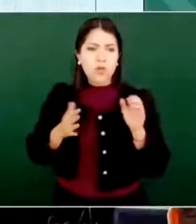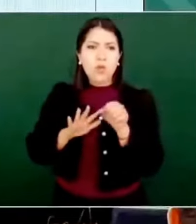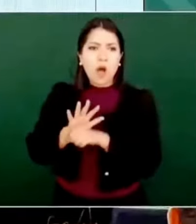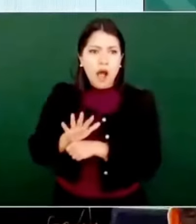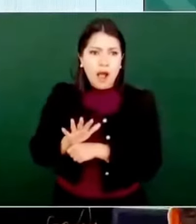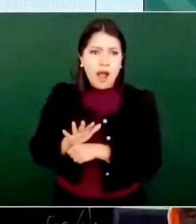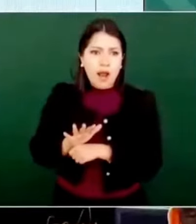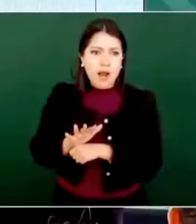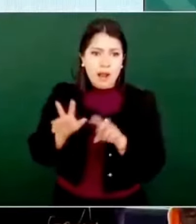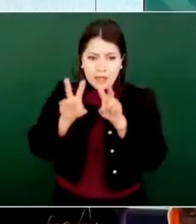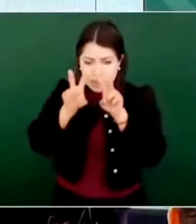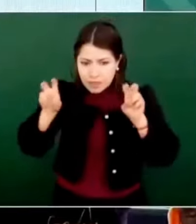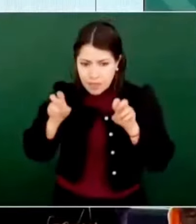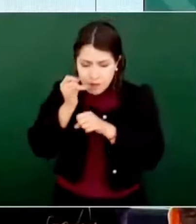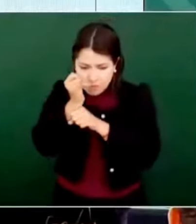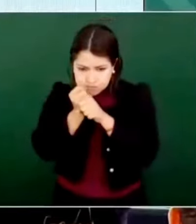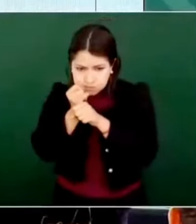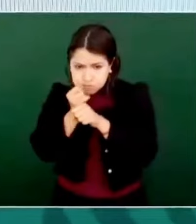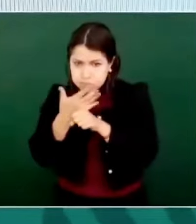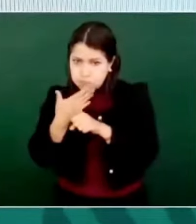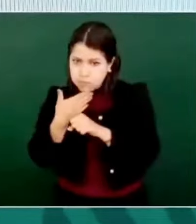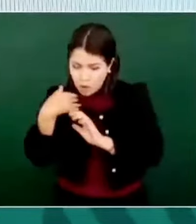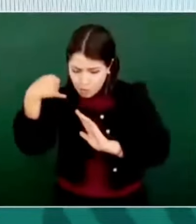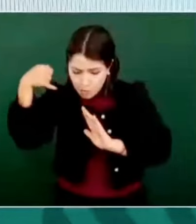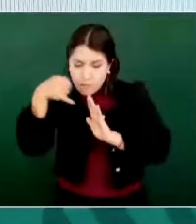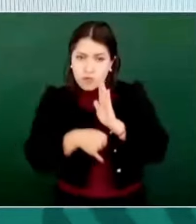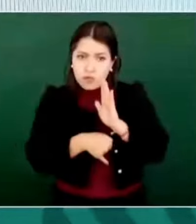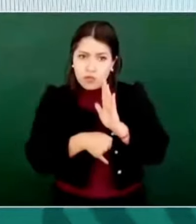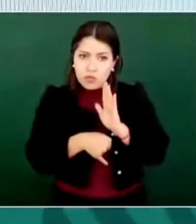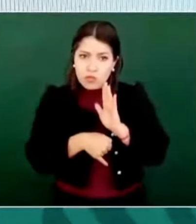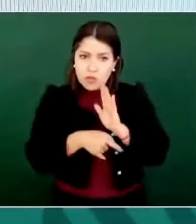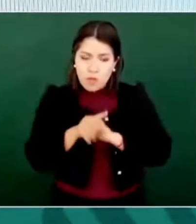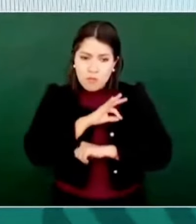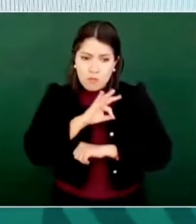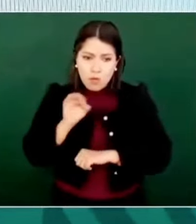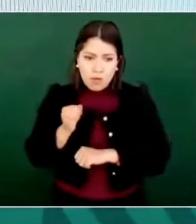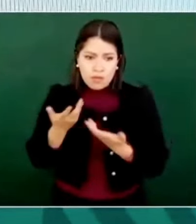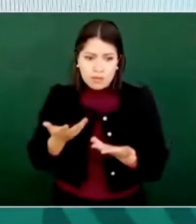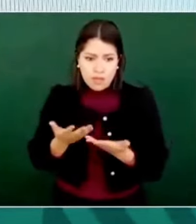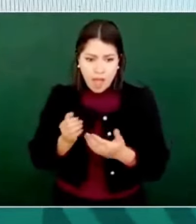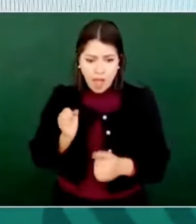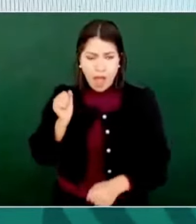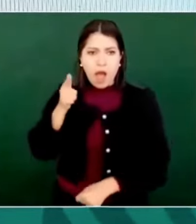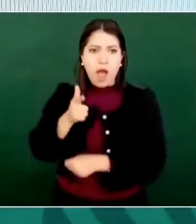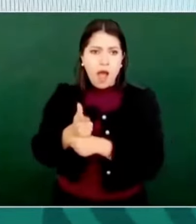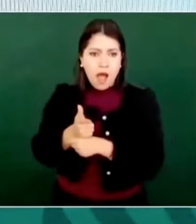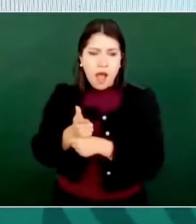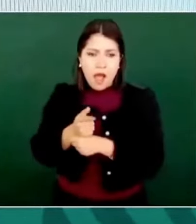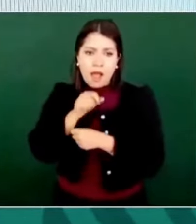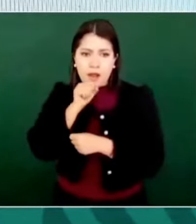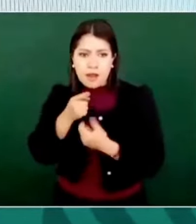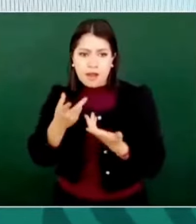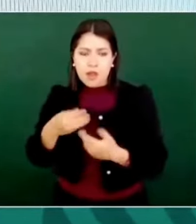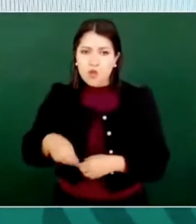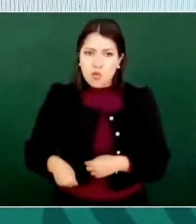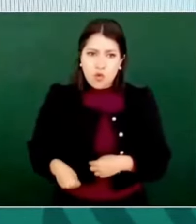fondo saber lo que sucedió y castigar a los responsables y encontrar a los jóvenes Ese es mi